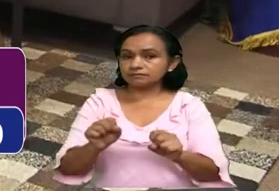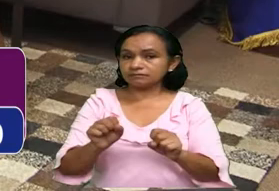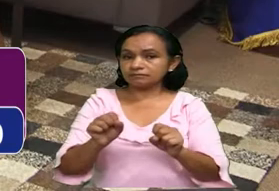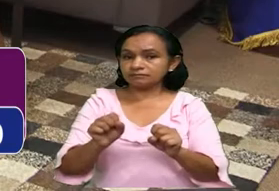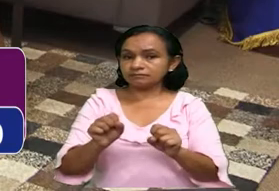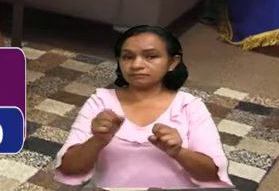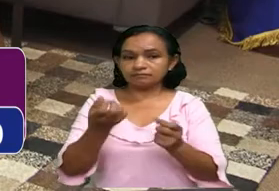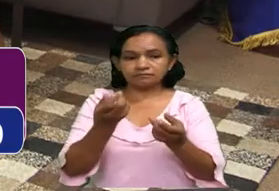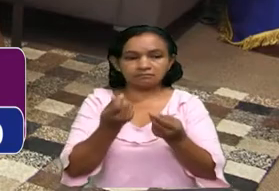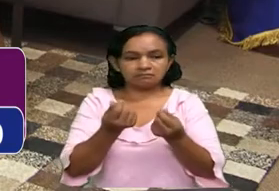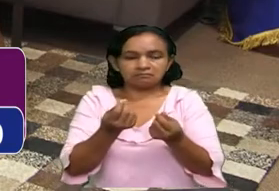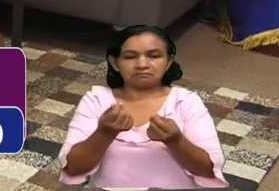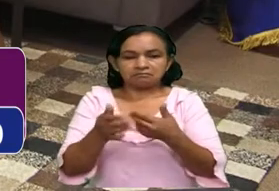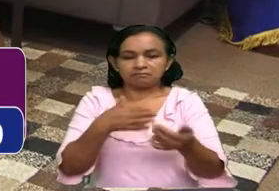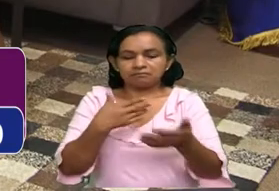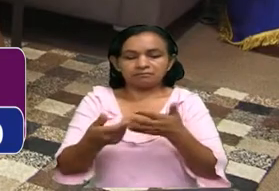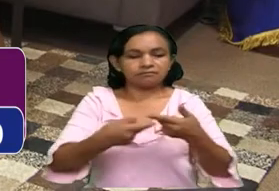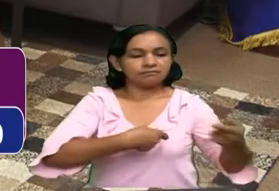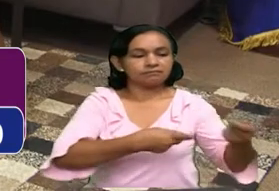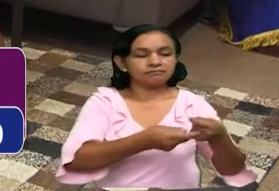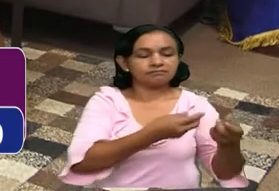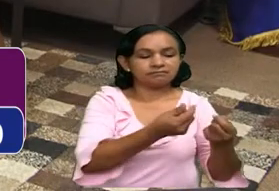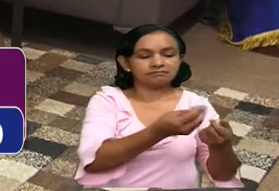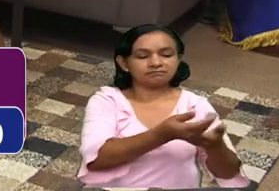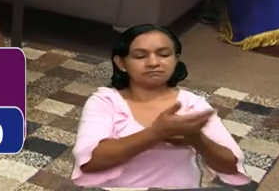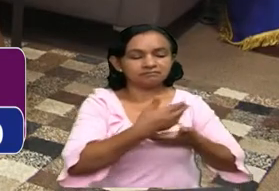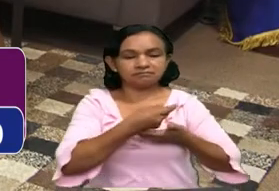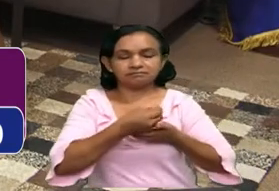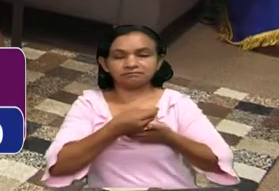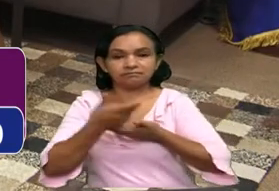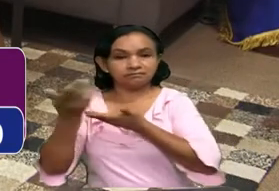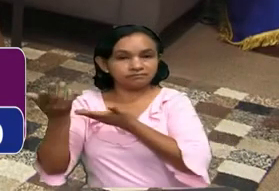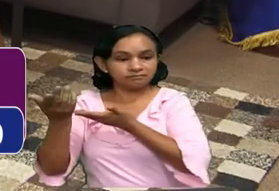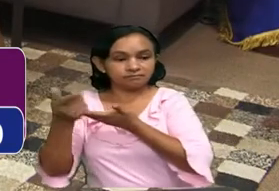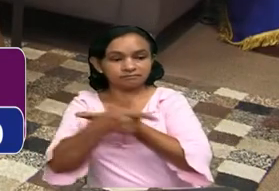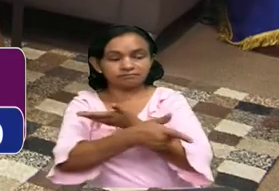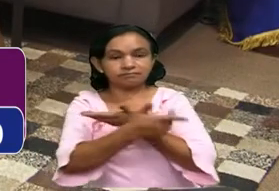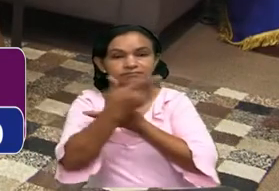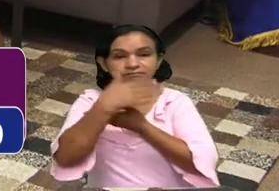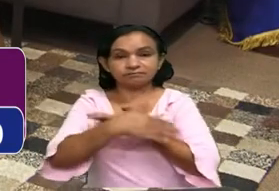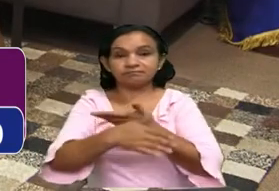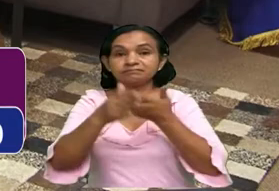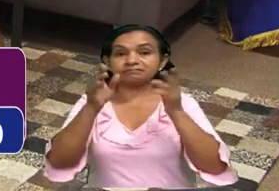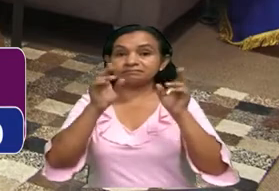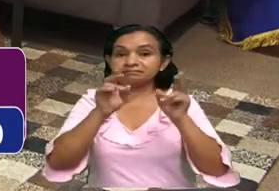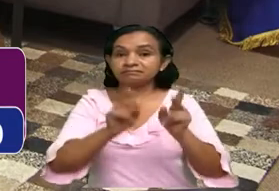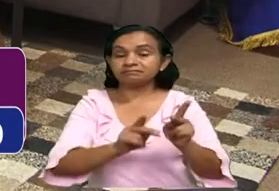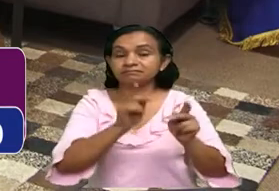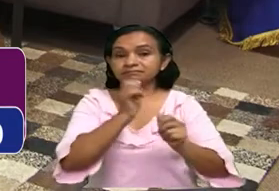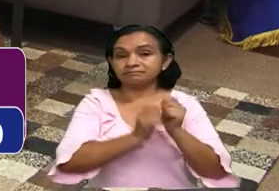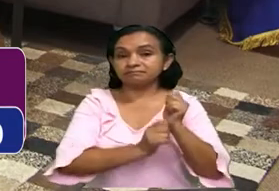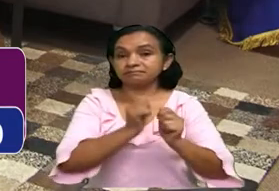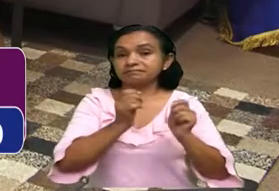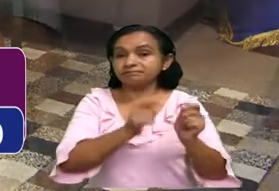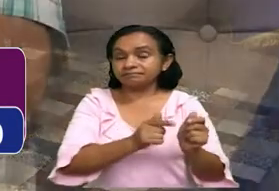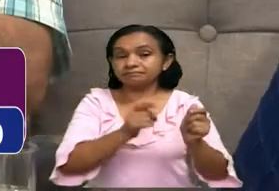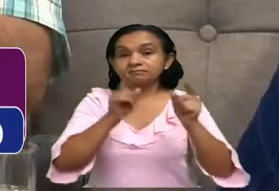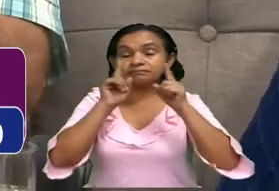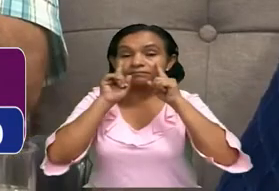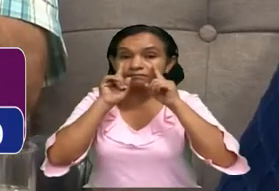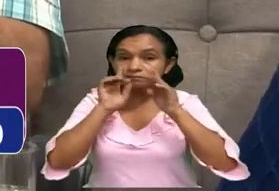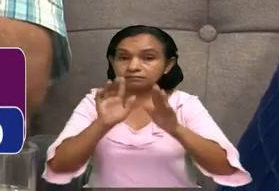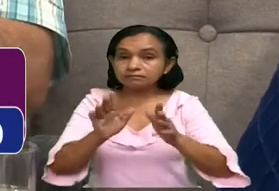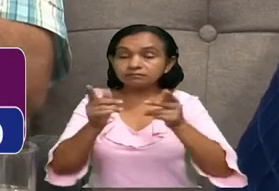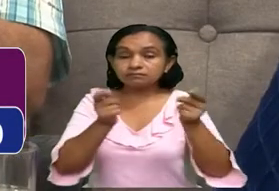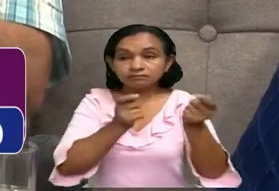llevan el dinero. Precisamente por eso nosotros hablamos de lo que significa la tecnología apropiada. Y la